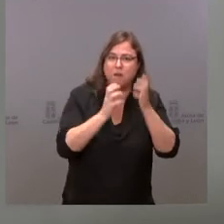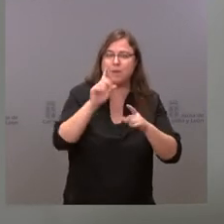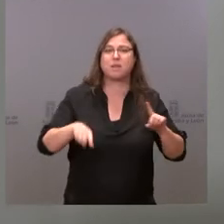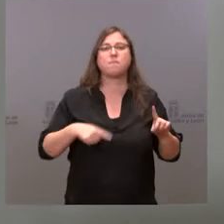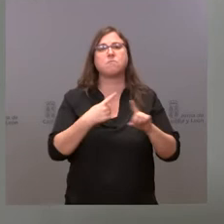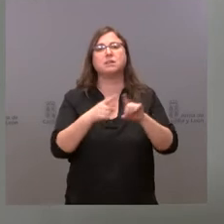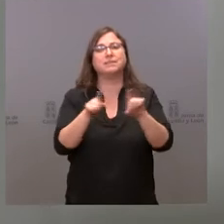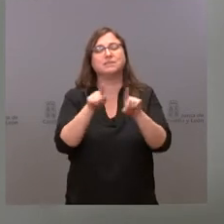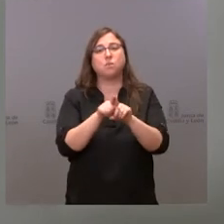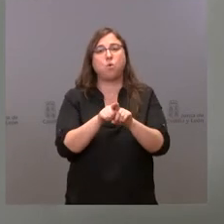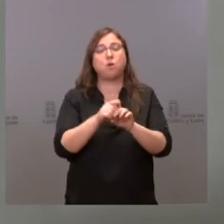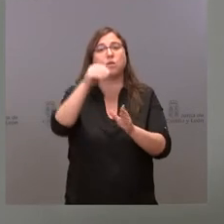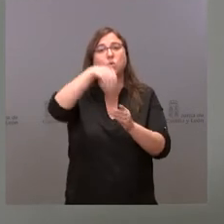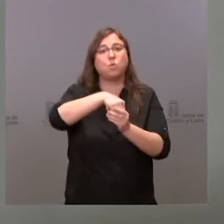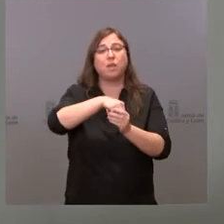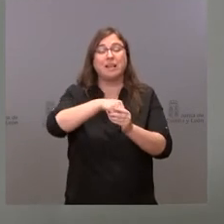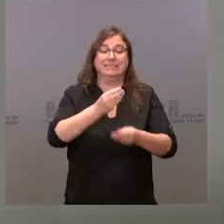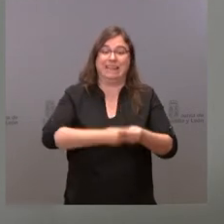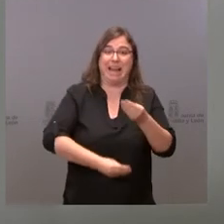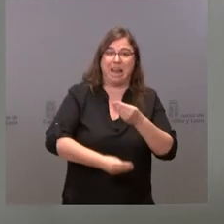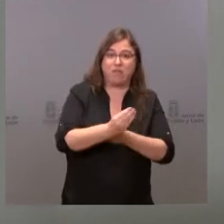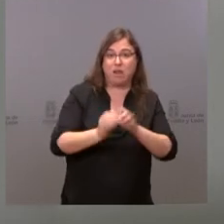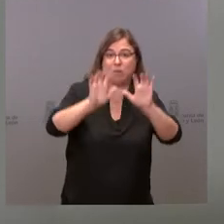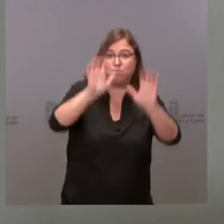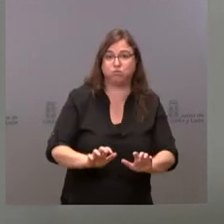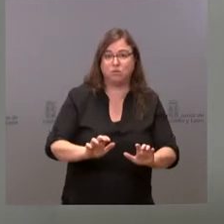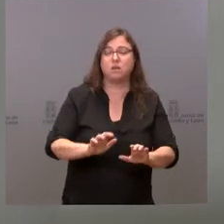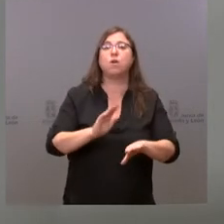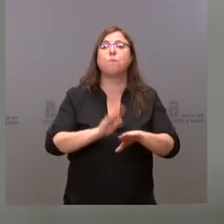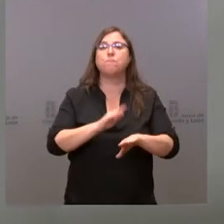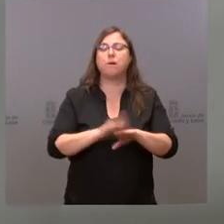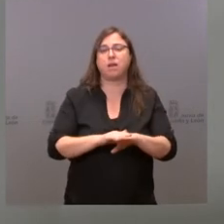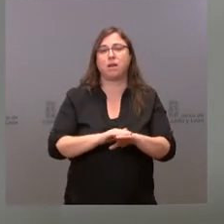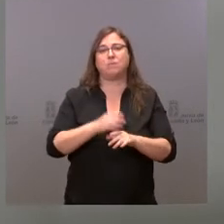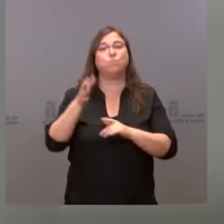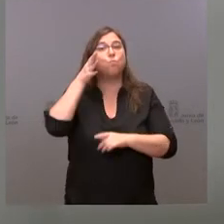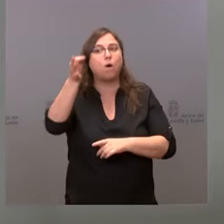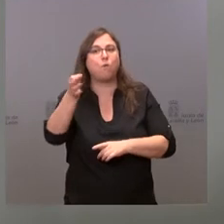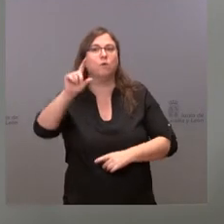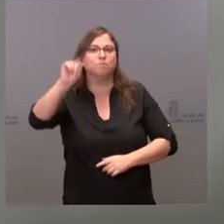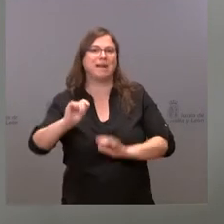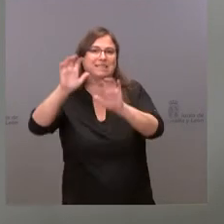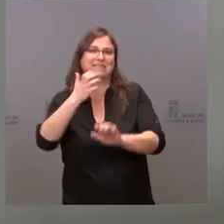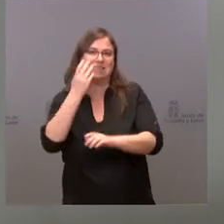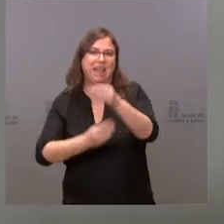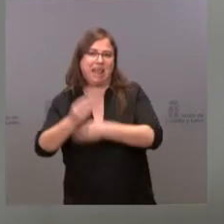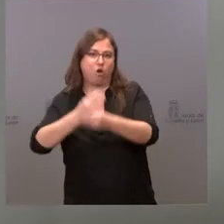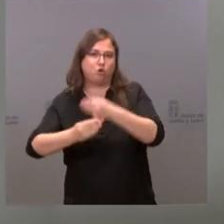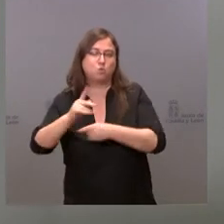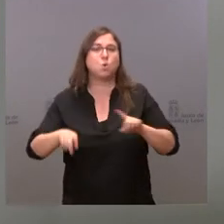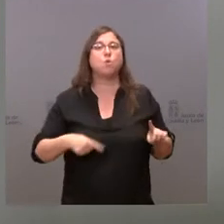el incremento de deducciones por natalidad un 40% más en el mundo rural que en el mundo urbano o por ejemplo una